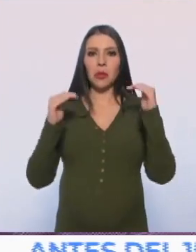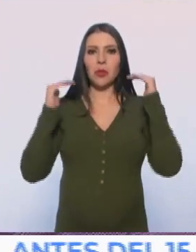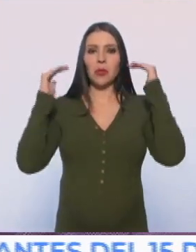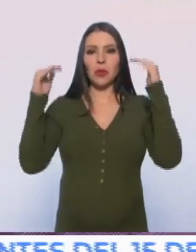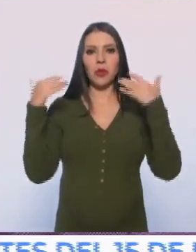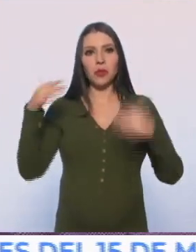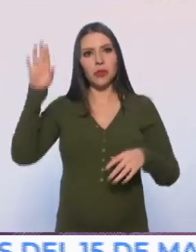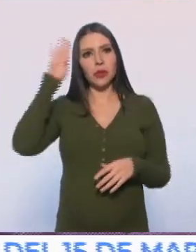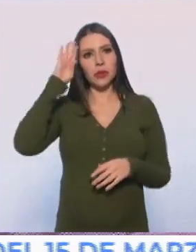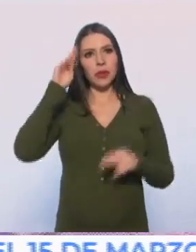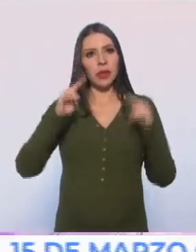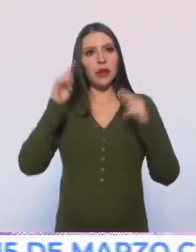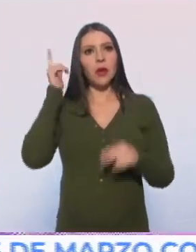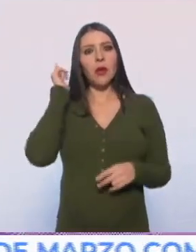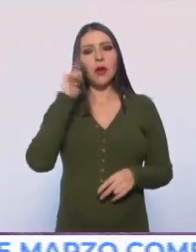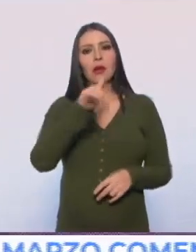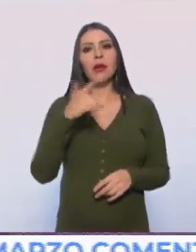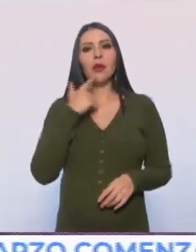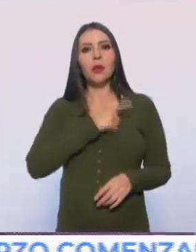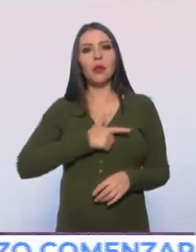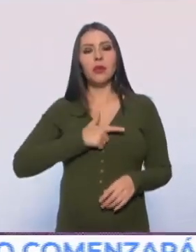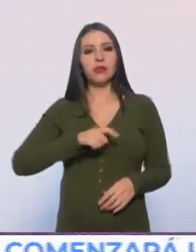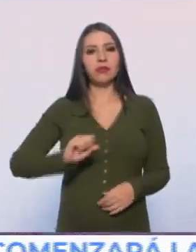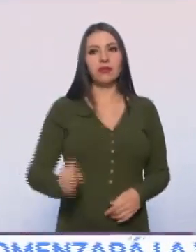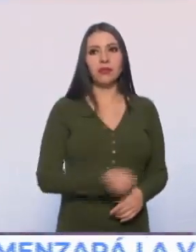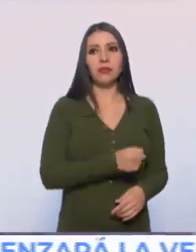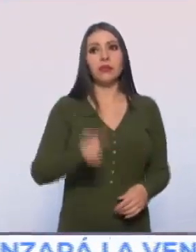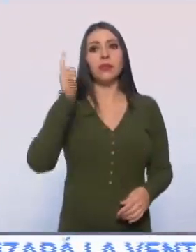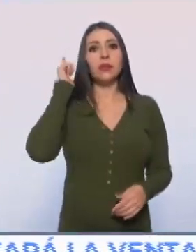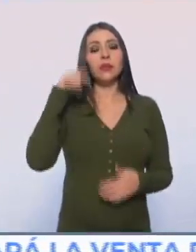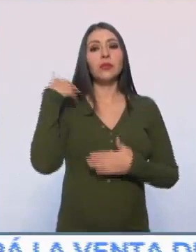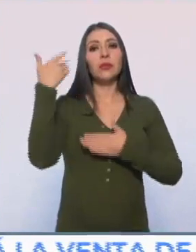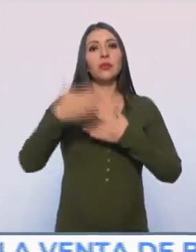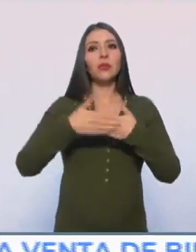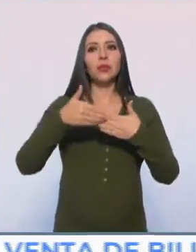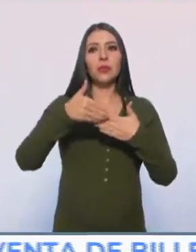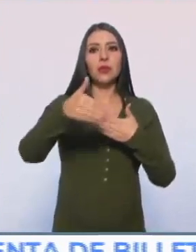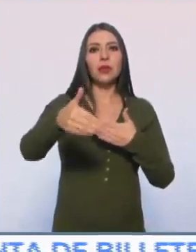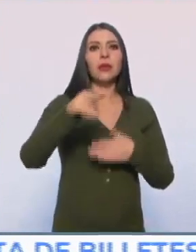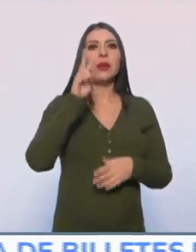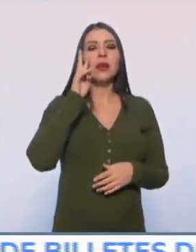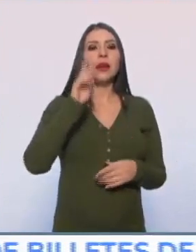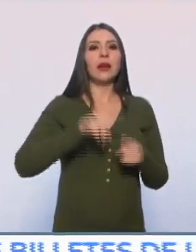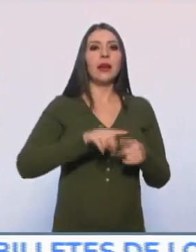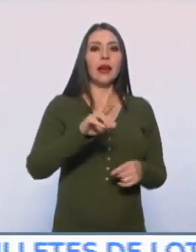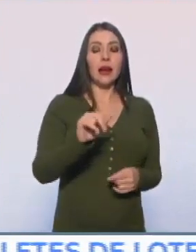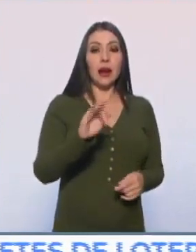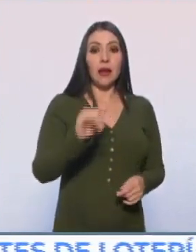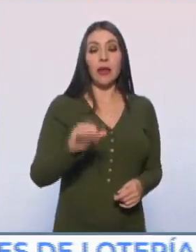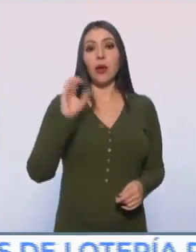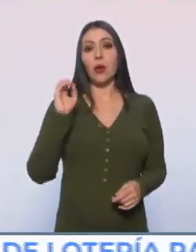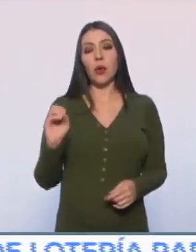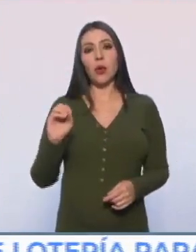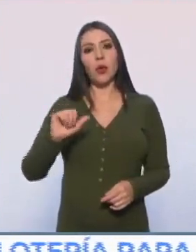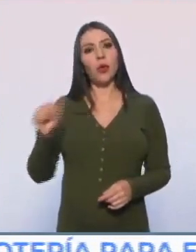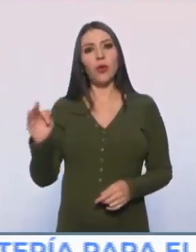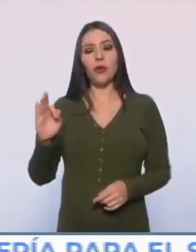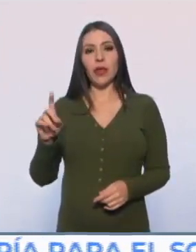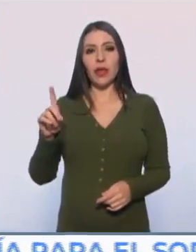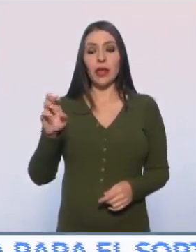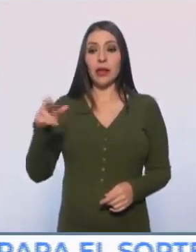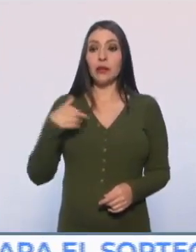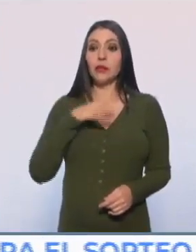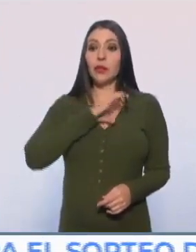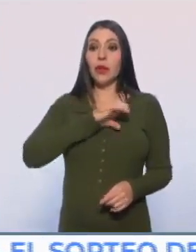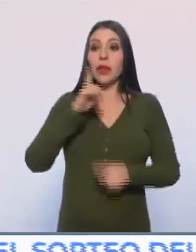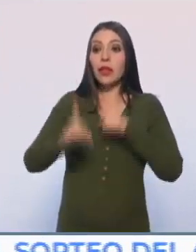de este gran tenis. Esperemos ver 2 o 3 años más a Rafa Nadal o a Novak Djokovic o a Roger Federer. A mí me encantaría, porque soy amante de este deporte, pero sí es